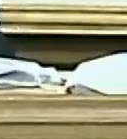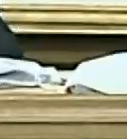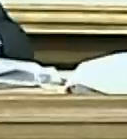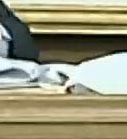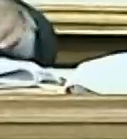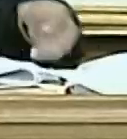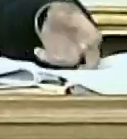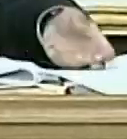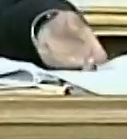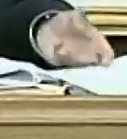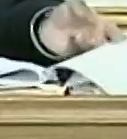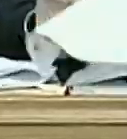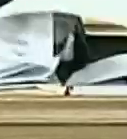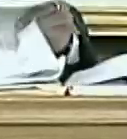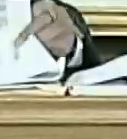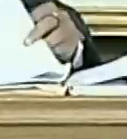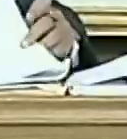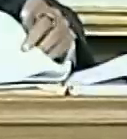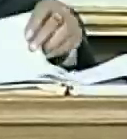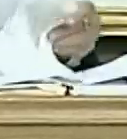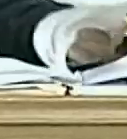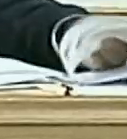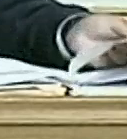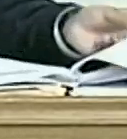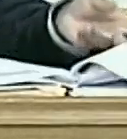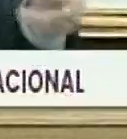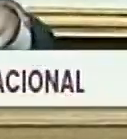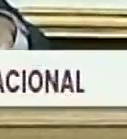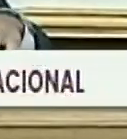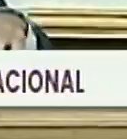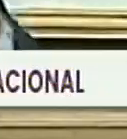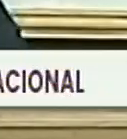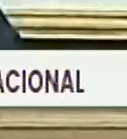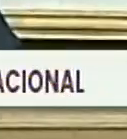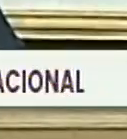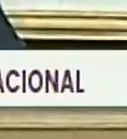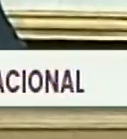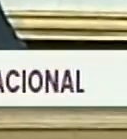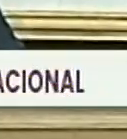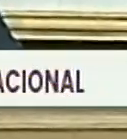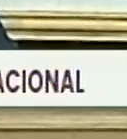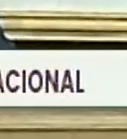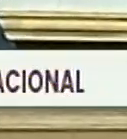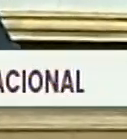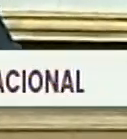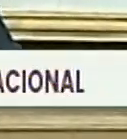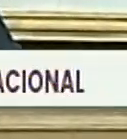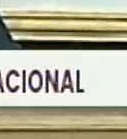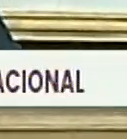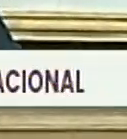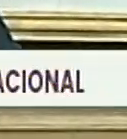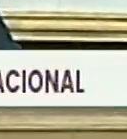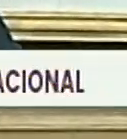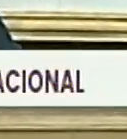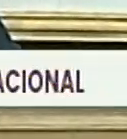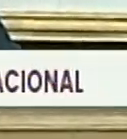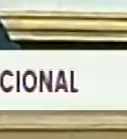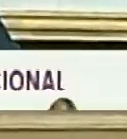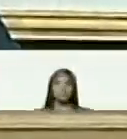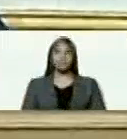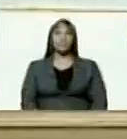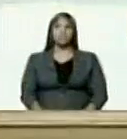proceso desde el mismo inicio en esta Asamblea Nacional hasta el día de hoy, que culmina de manera